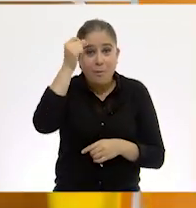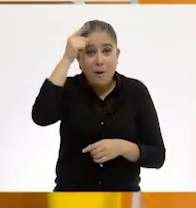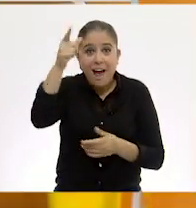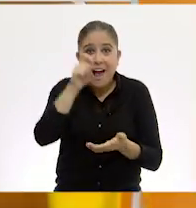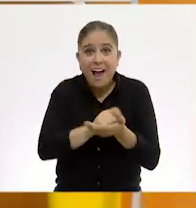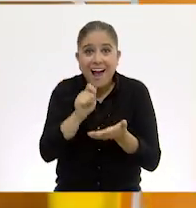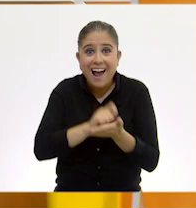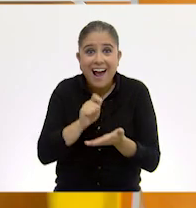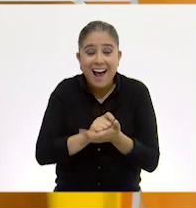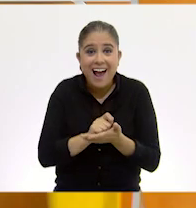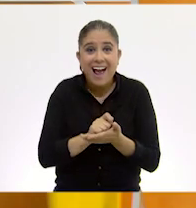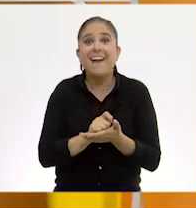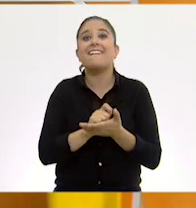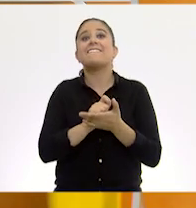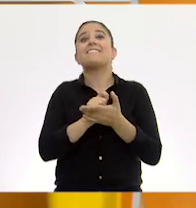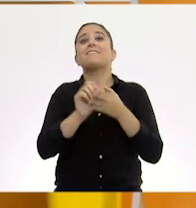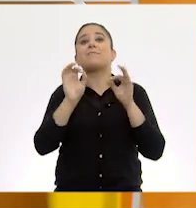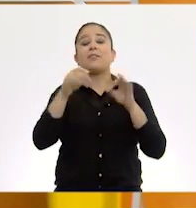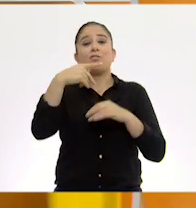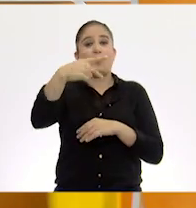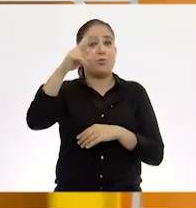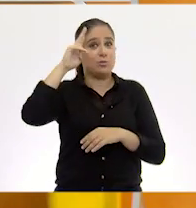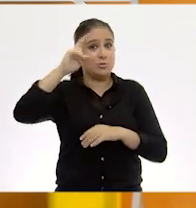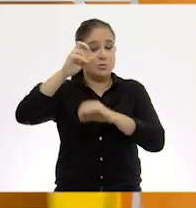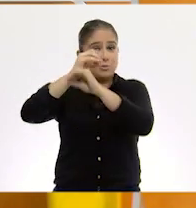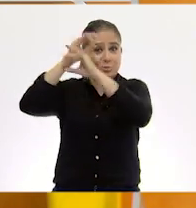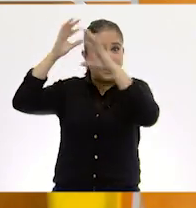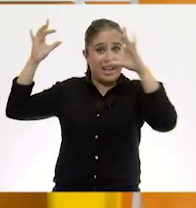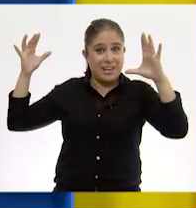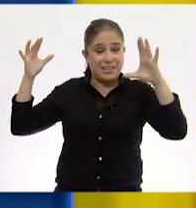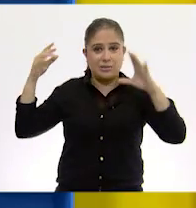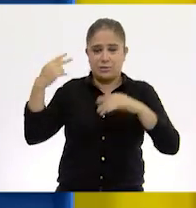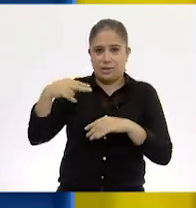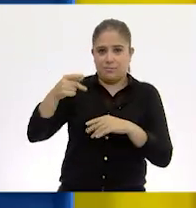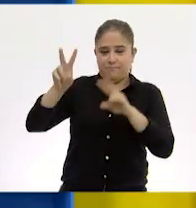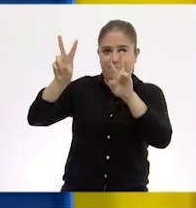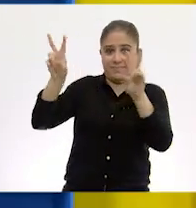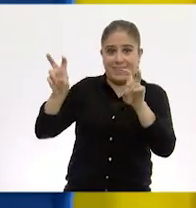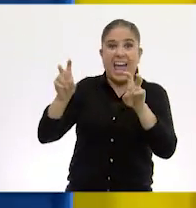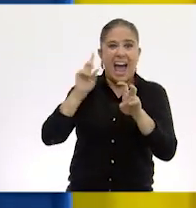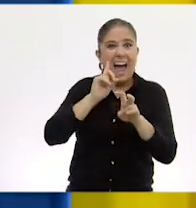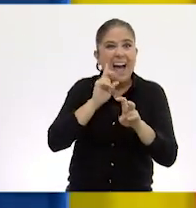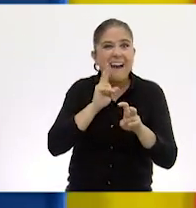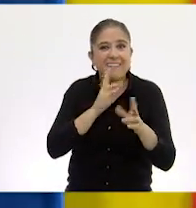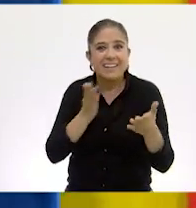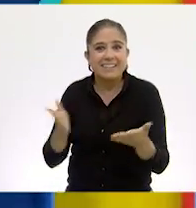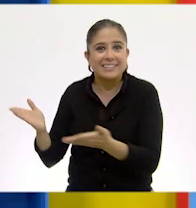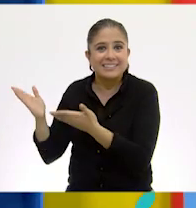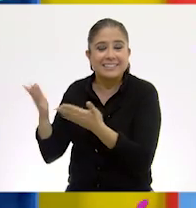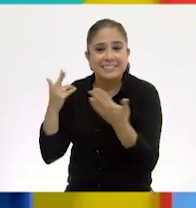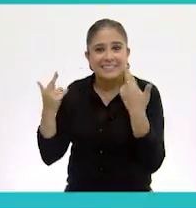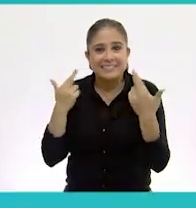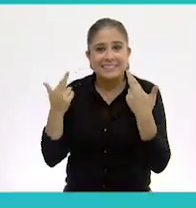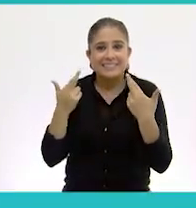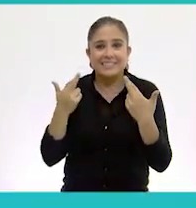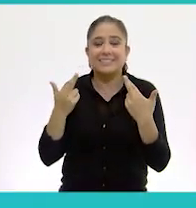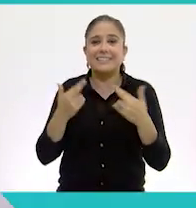claro. Perfecto. Se llama Tus Sueños, espero que les guste. Tus Sueños. Va, escuchémosla. Gracias.